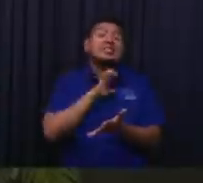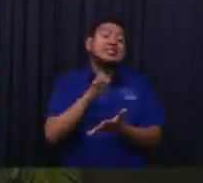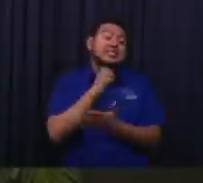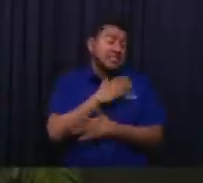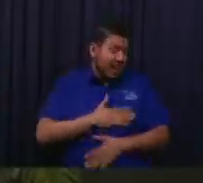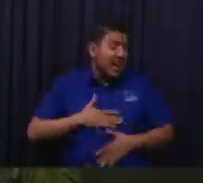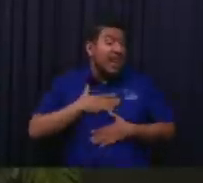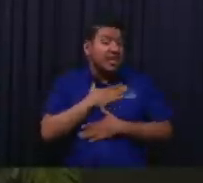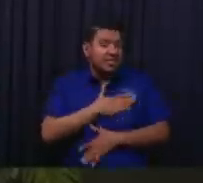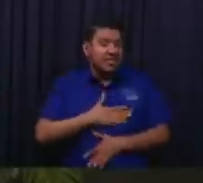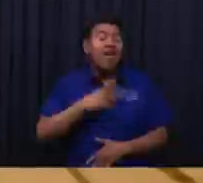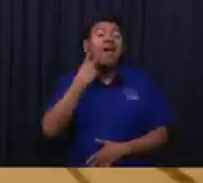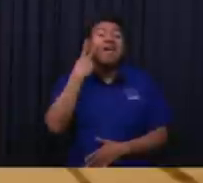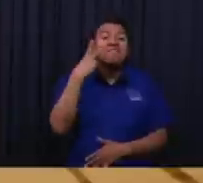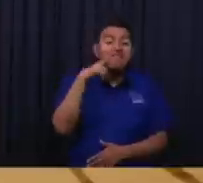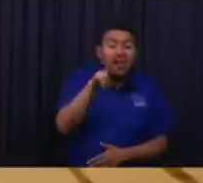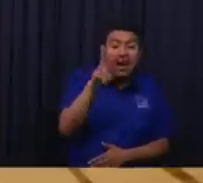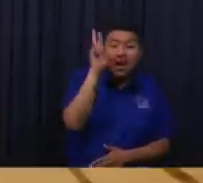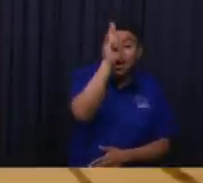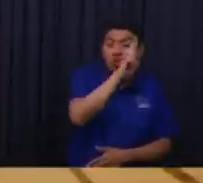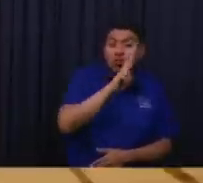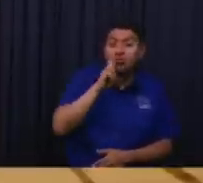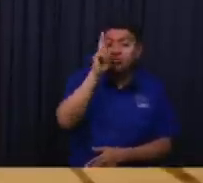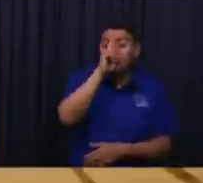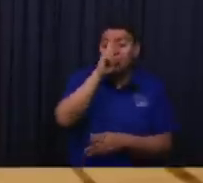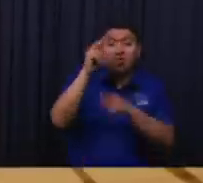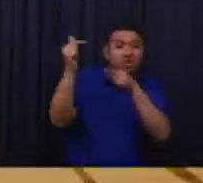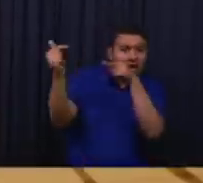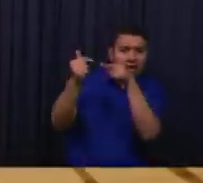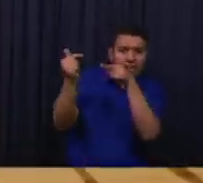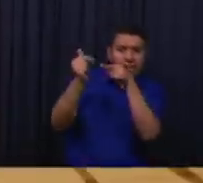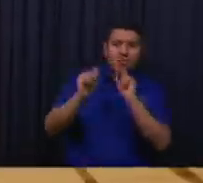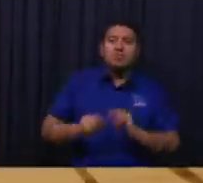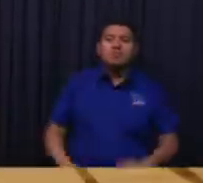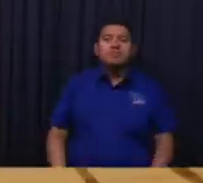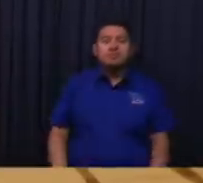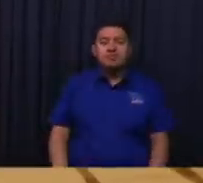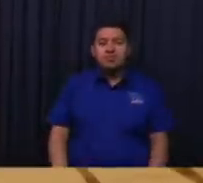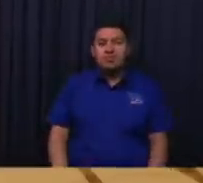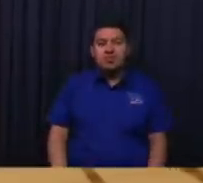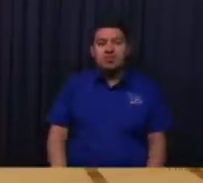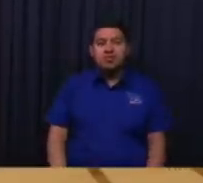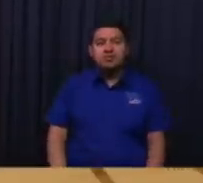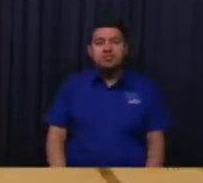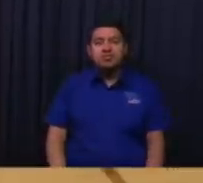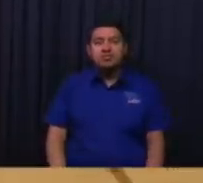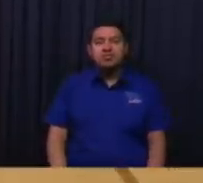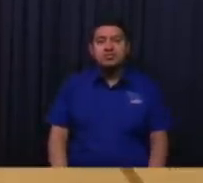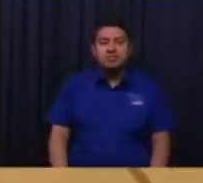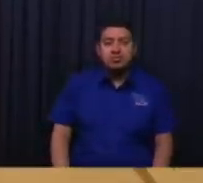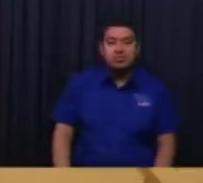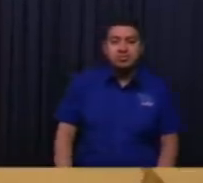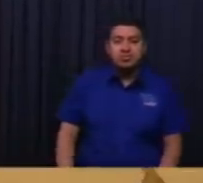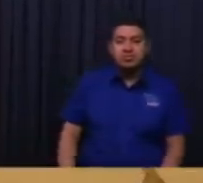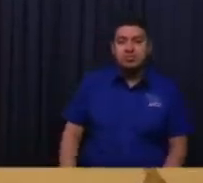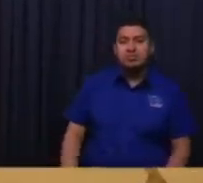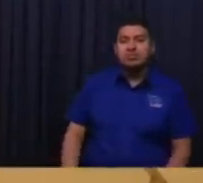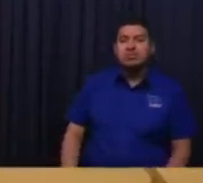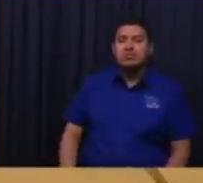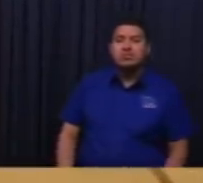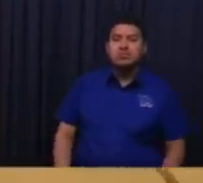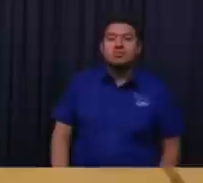¿Cuántos? Pues usted está equivocado, hermano Sergio. No, el que está equivocado es usted, porque usted puede ver el rostro de su enemigo, quiere decir que